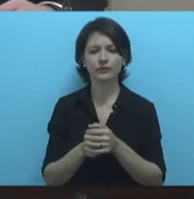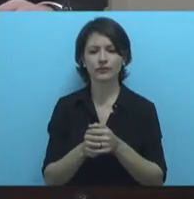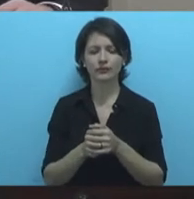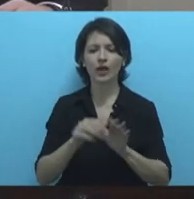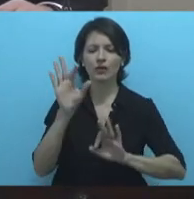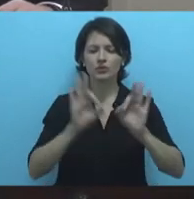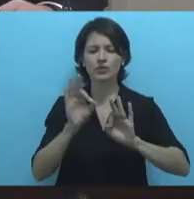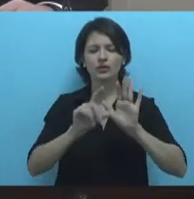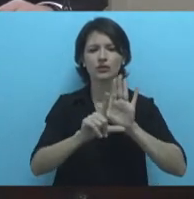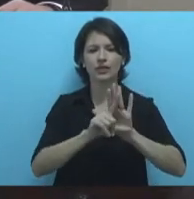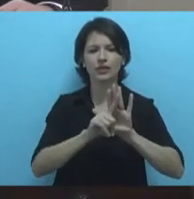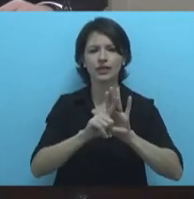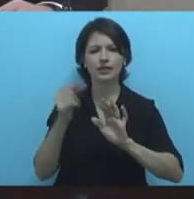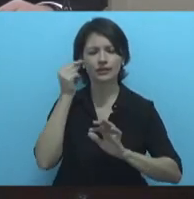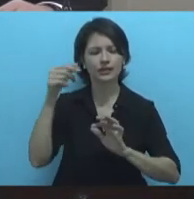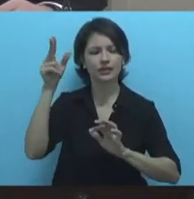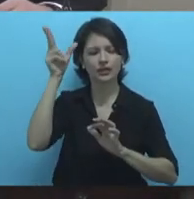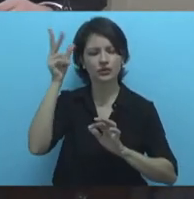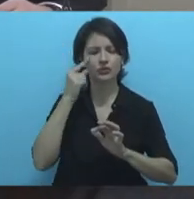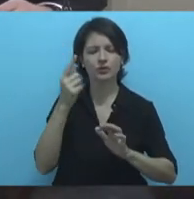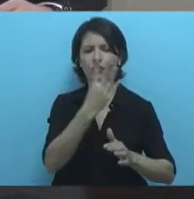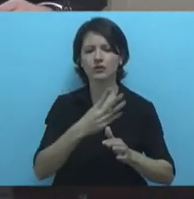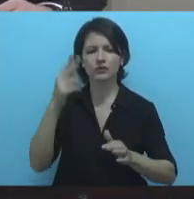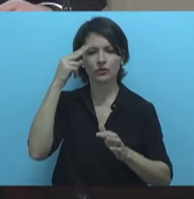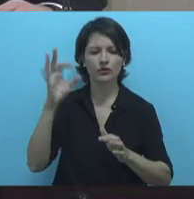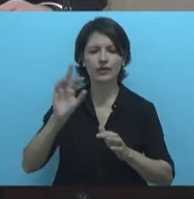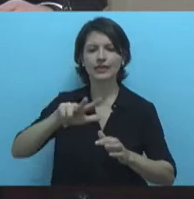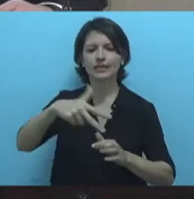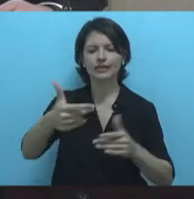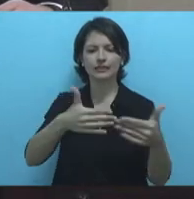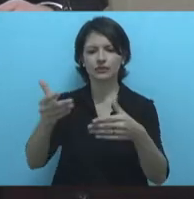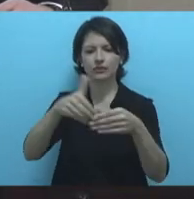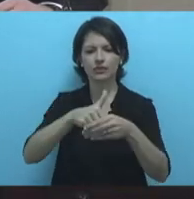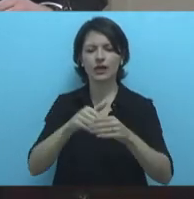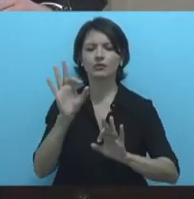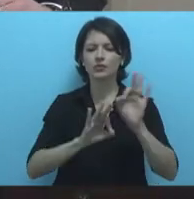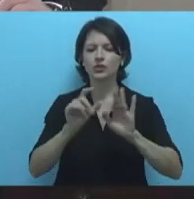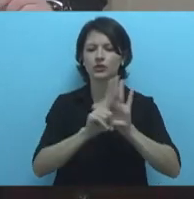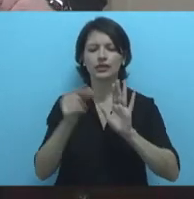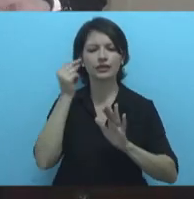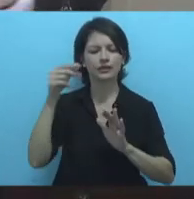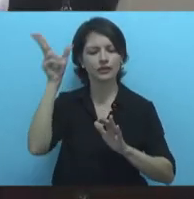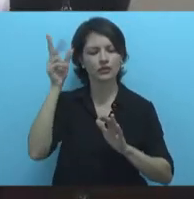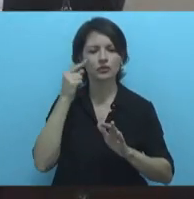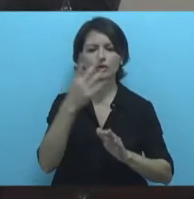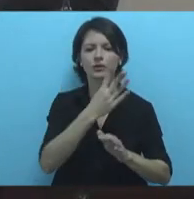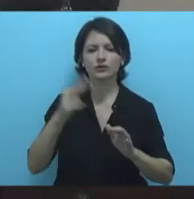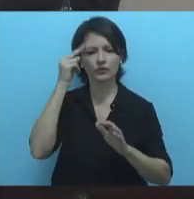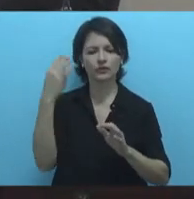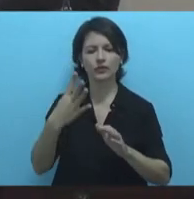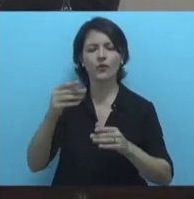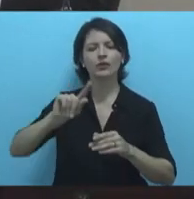proyecto de ley 38 mil 490 preferencias para tres sesiones proyectos de ley 38 mil 494